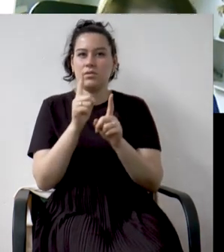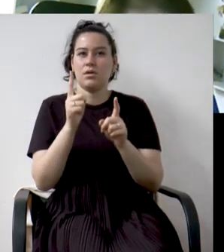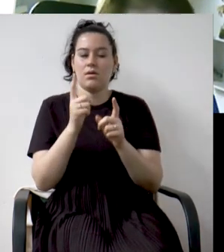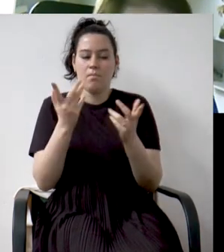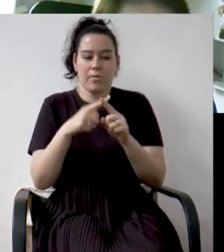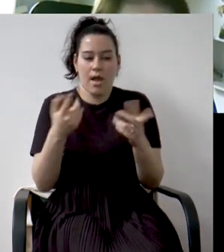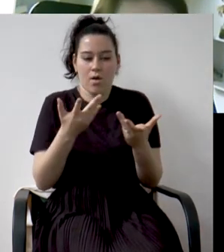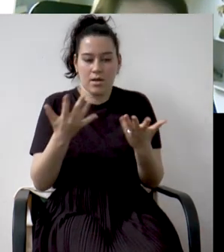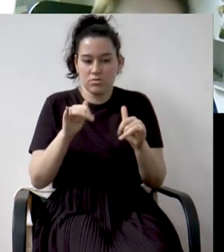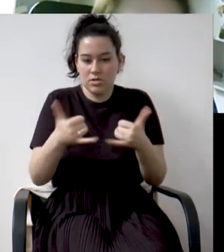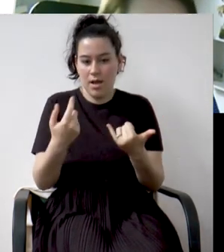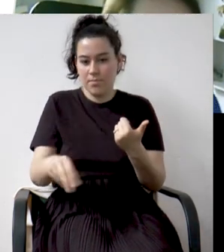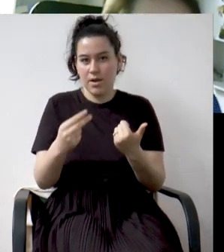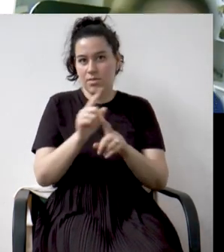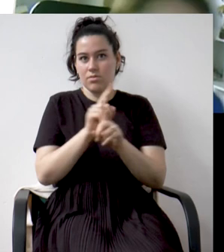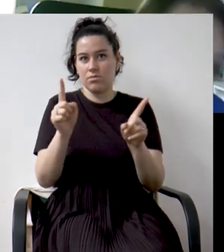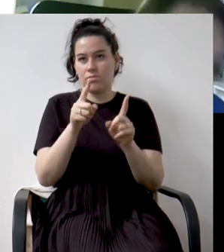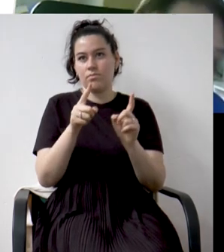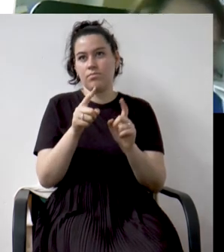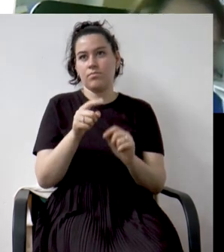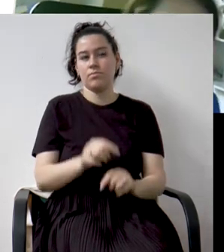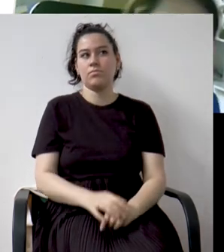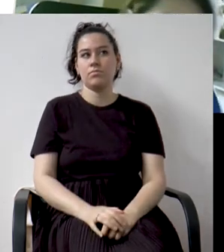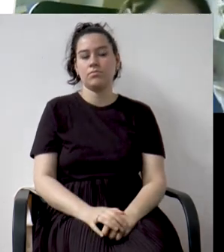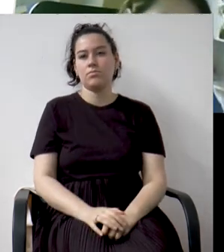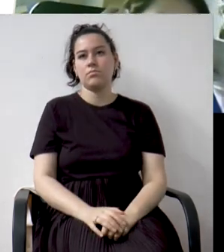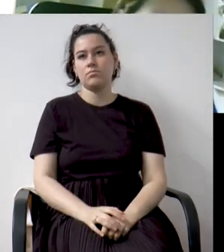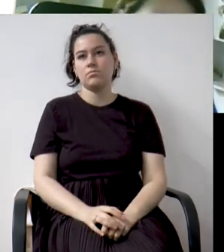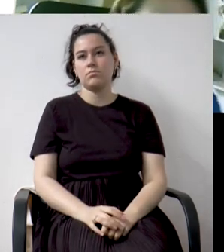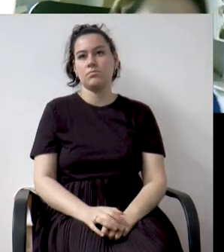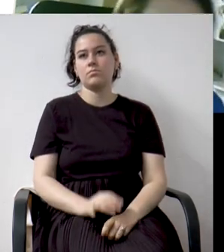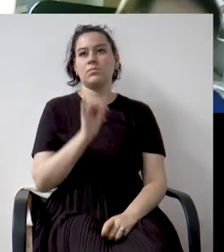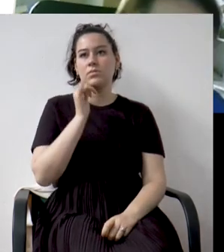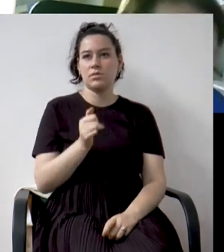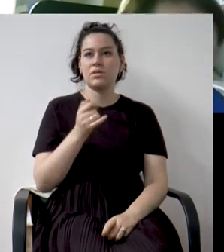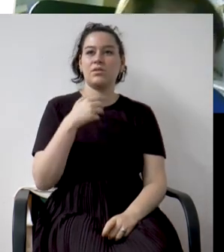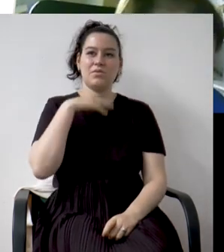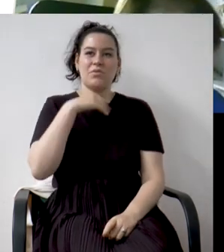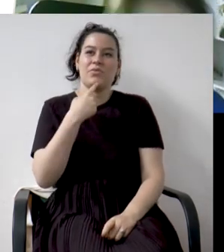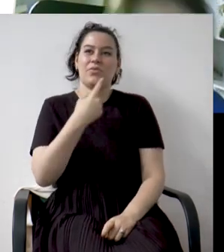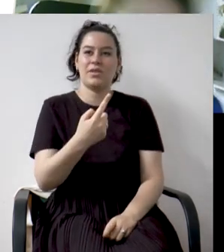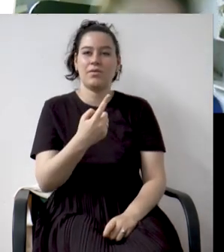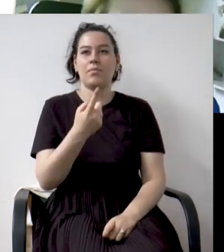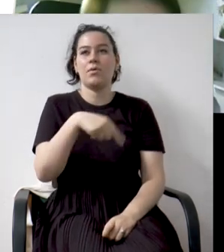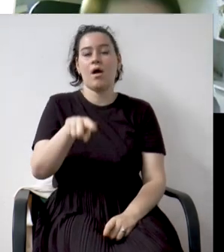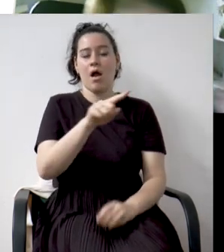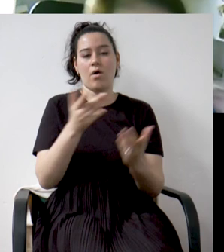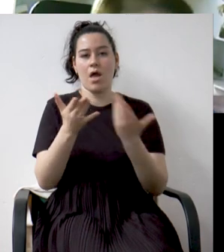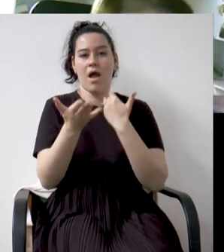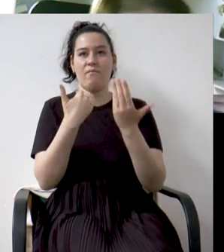eso. No es que yo esté en contra de que ustedes pasen el dinero de CENUR, a ver. Sería tonta si yo dijera eso. Pero como estamos